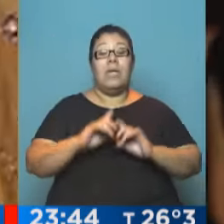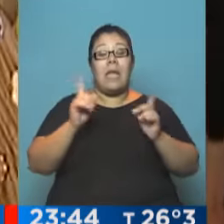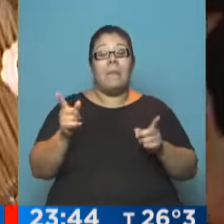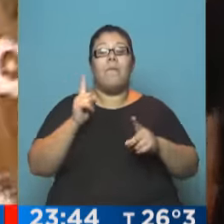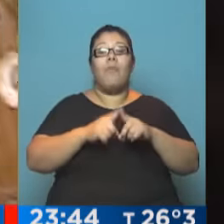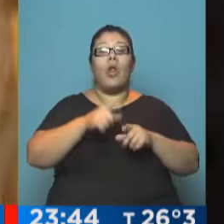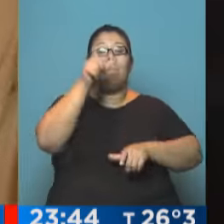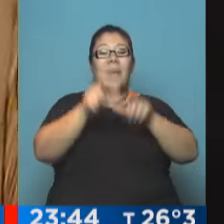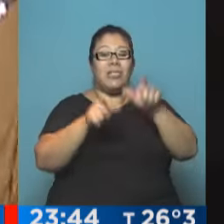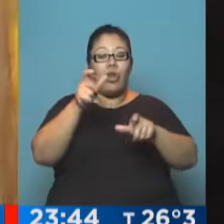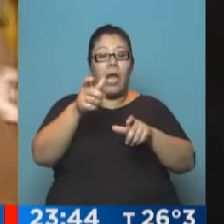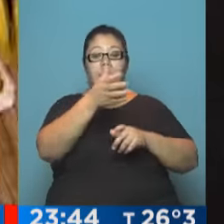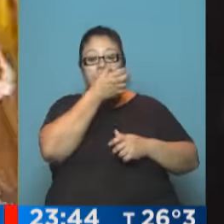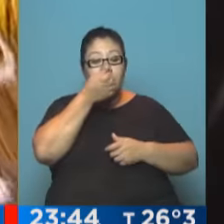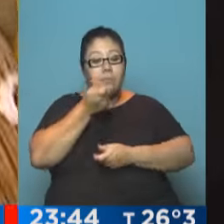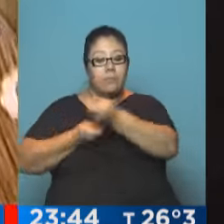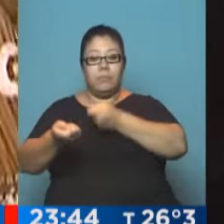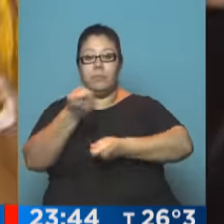personas.